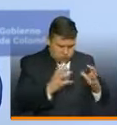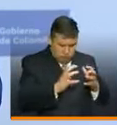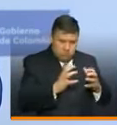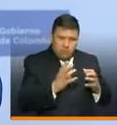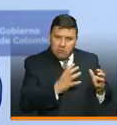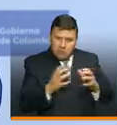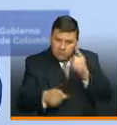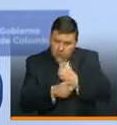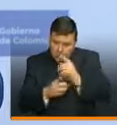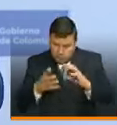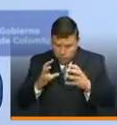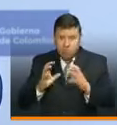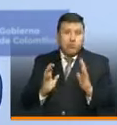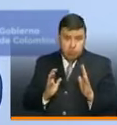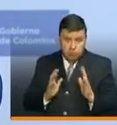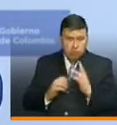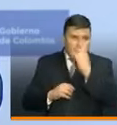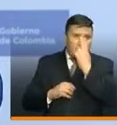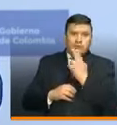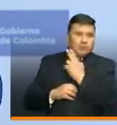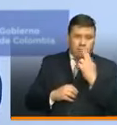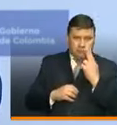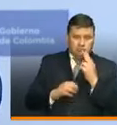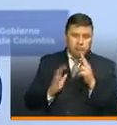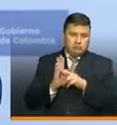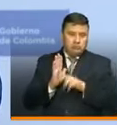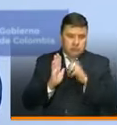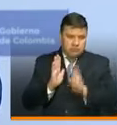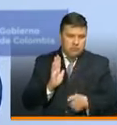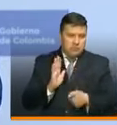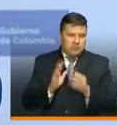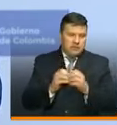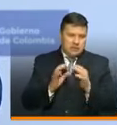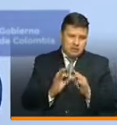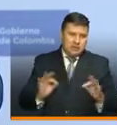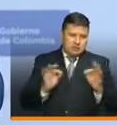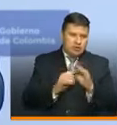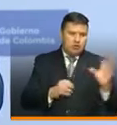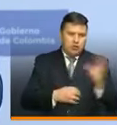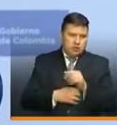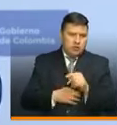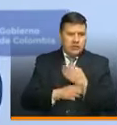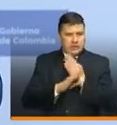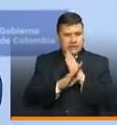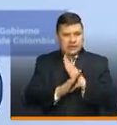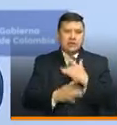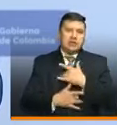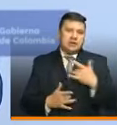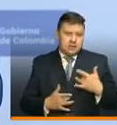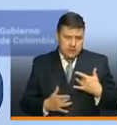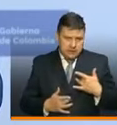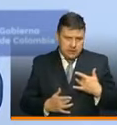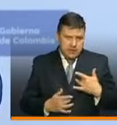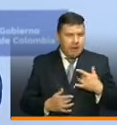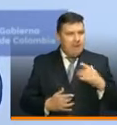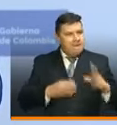revisar efectivamente que cumplan con las medidas de, más importante que todo, seguridad, salud, pero